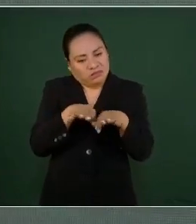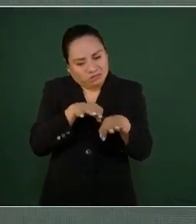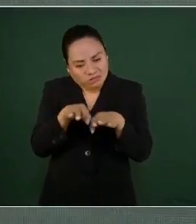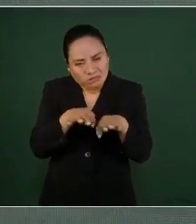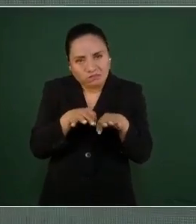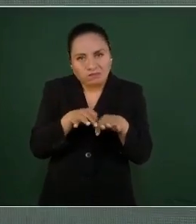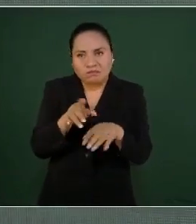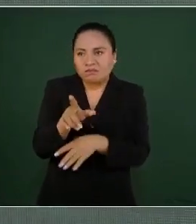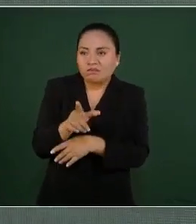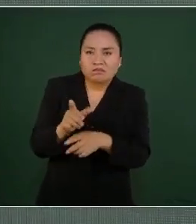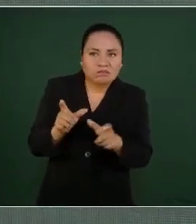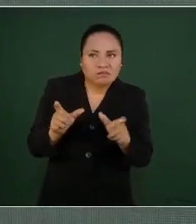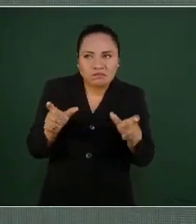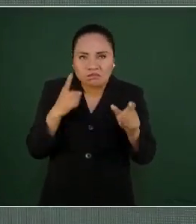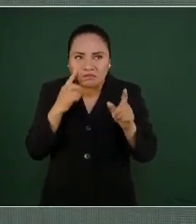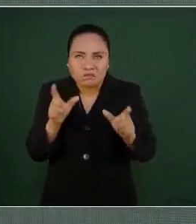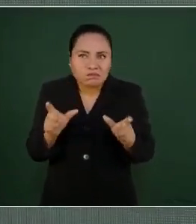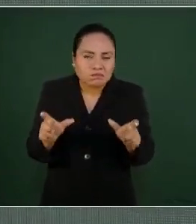elementos.